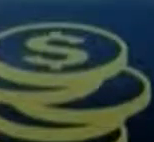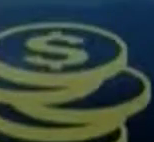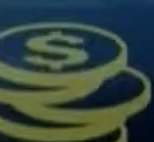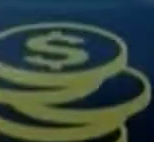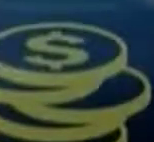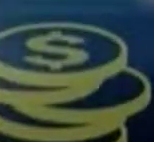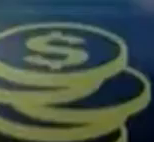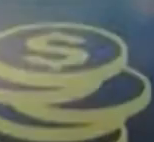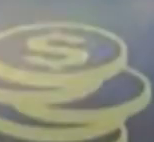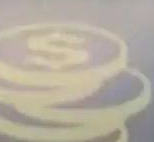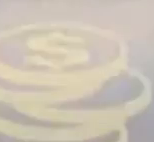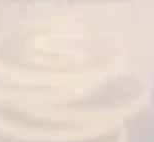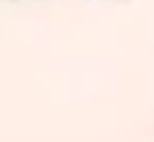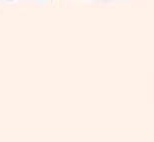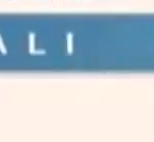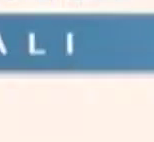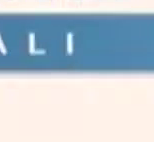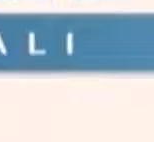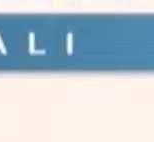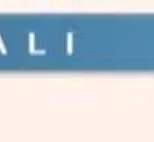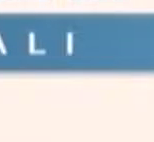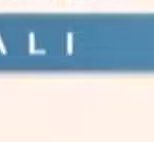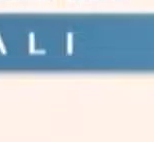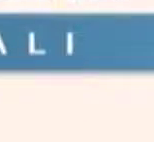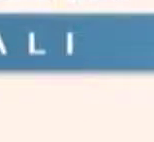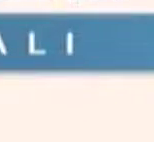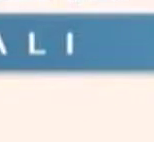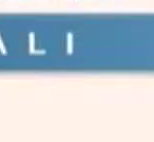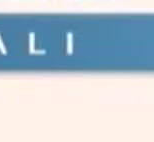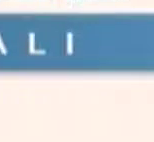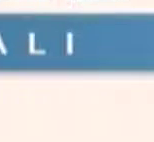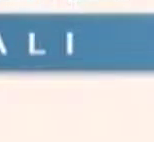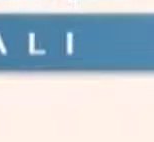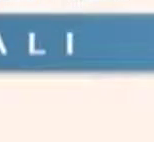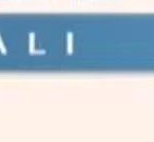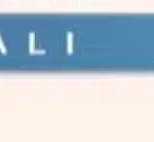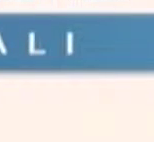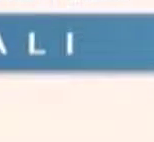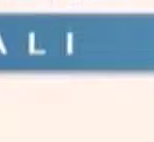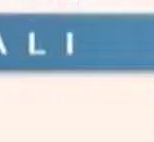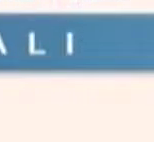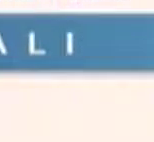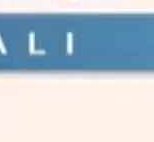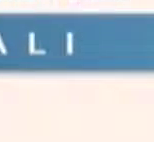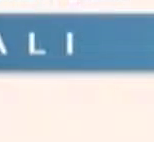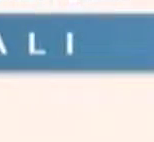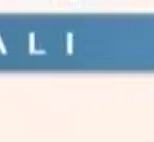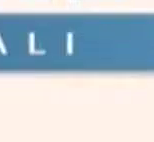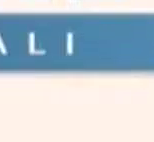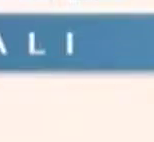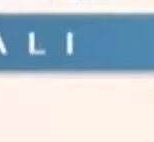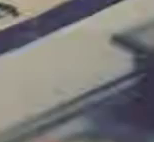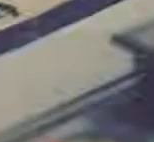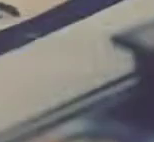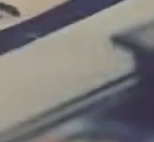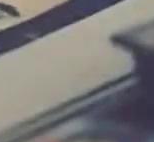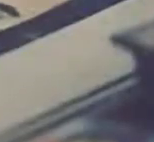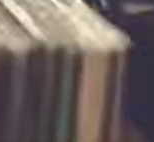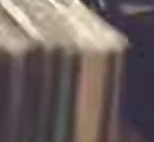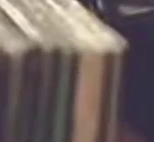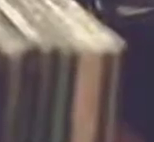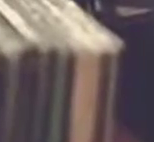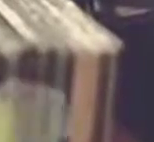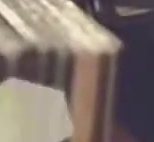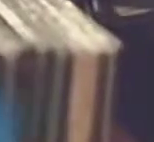Cali hoy sí paga, pagar. Construyendo hoy la Cali del mañana. Alcaldía de Santiago de Cali.